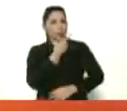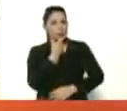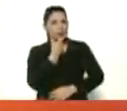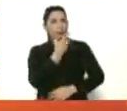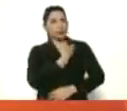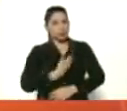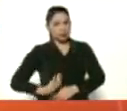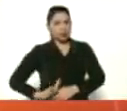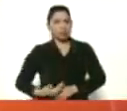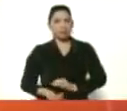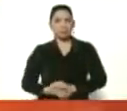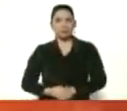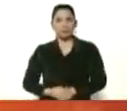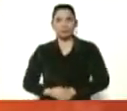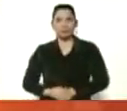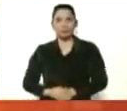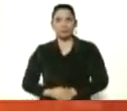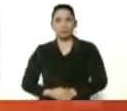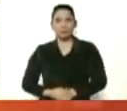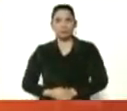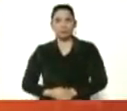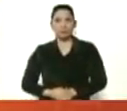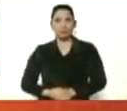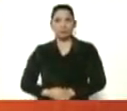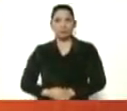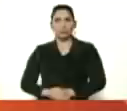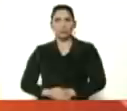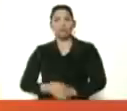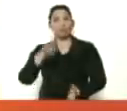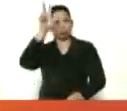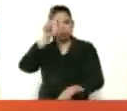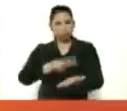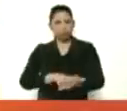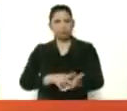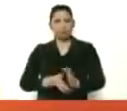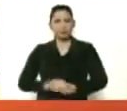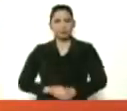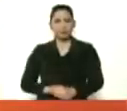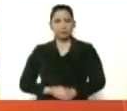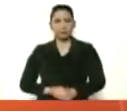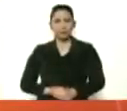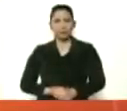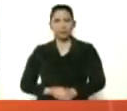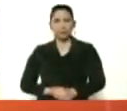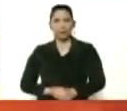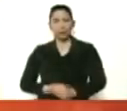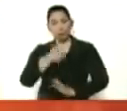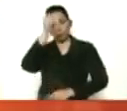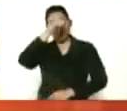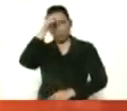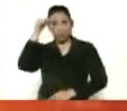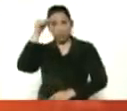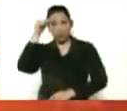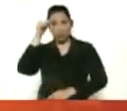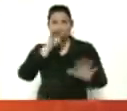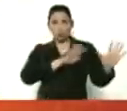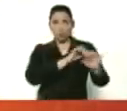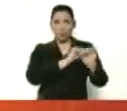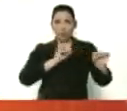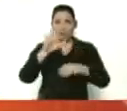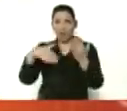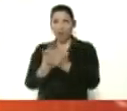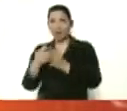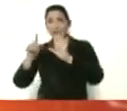presidente. Correcto. A lugar, comentario. Domingo, de 9 de la mañana a